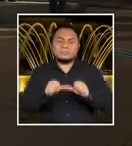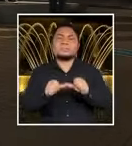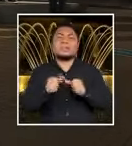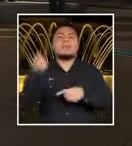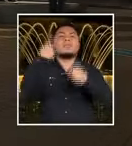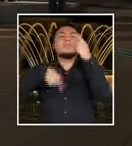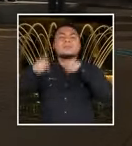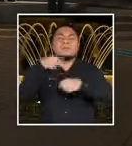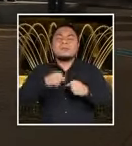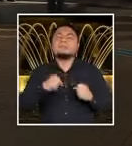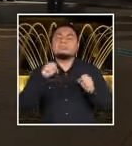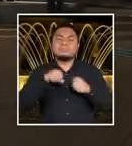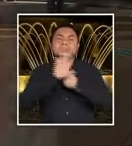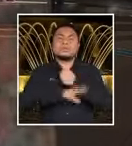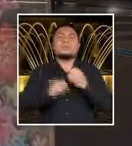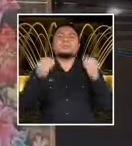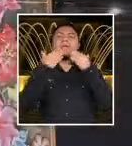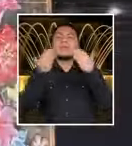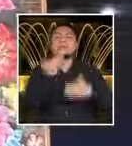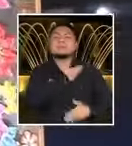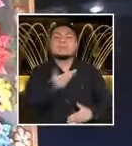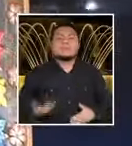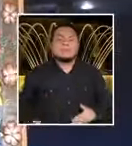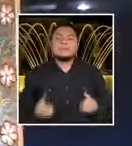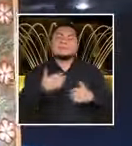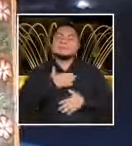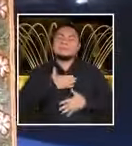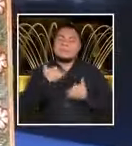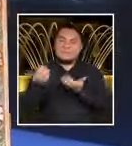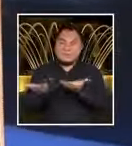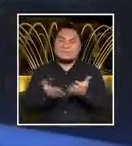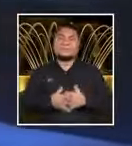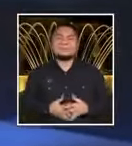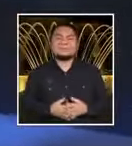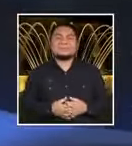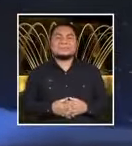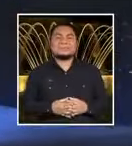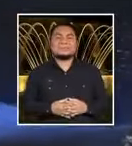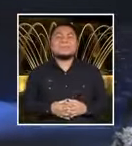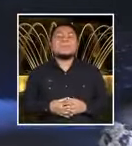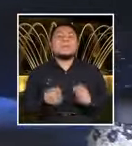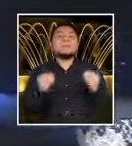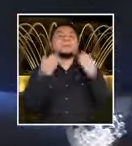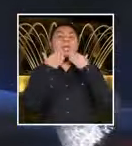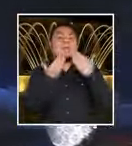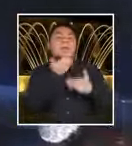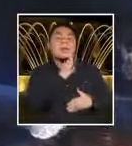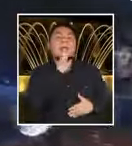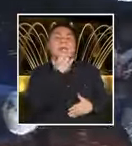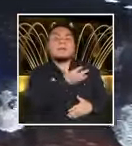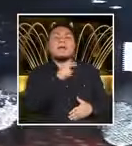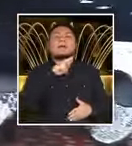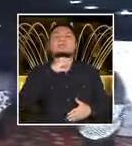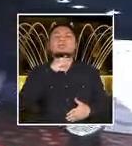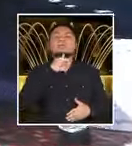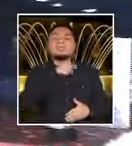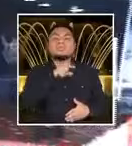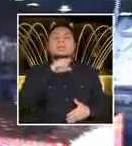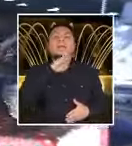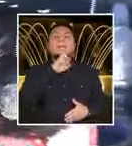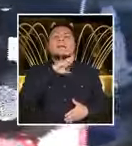seguros. Muchas gracias, presidente, y estamos de vuelta. Muchísimas gracias por sus palabras, señora Rocío